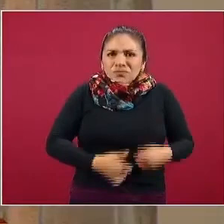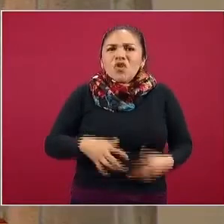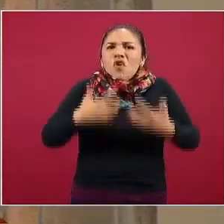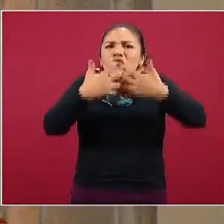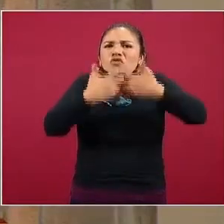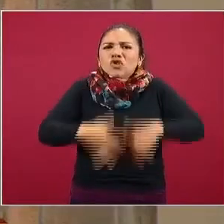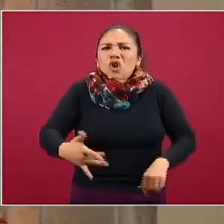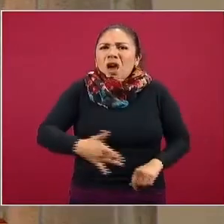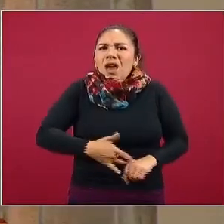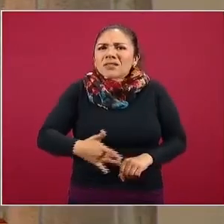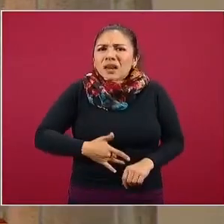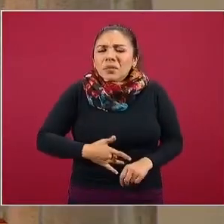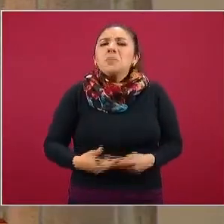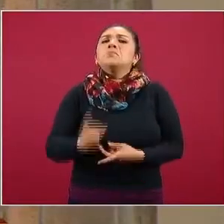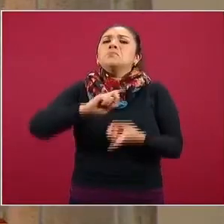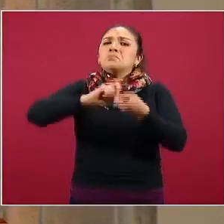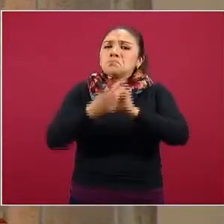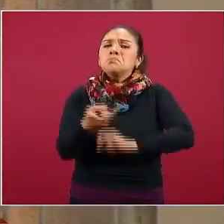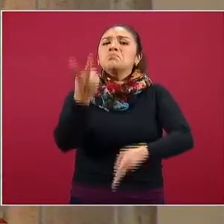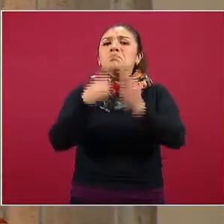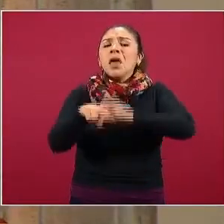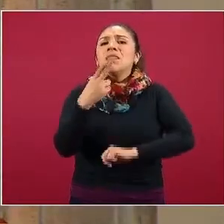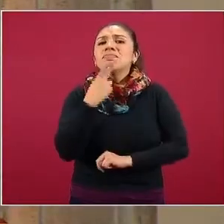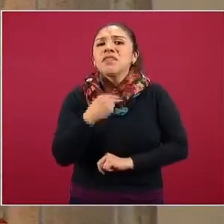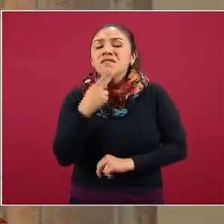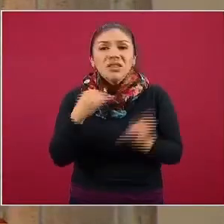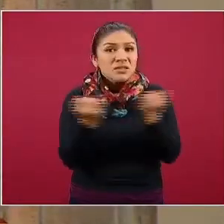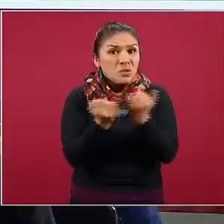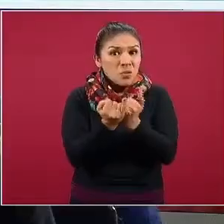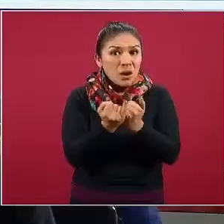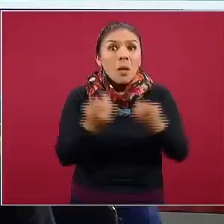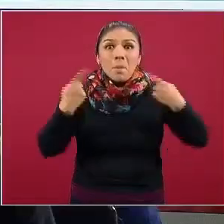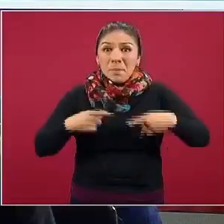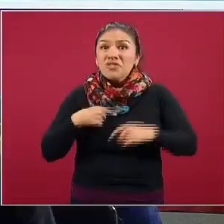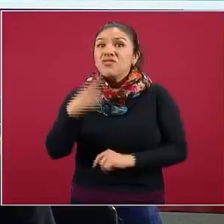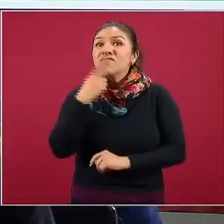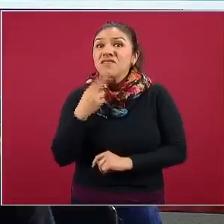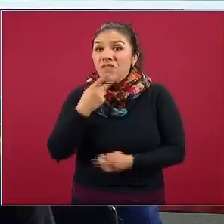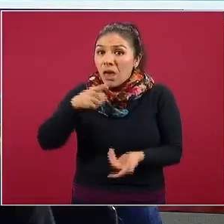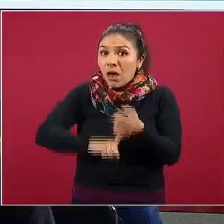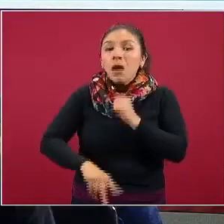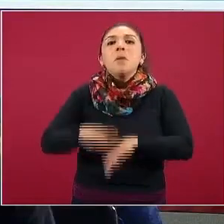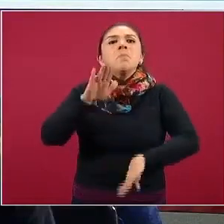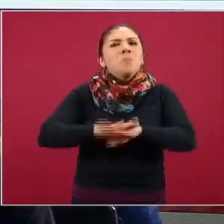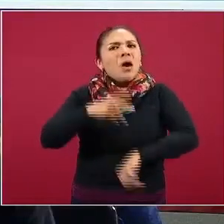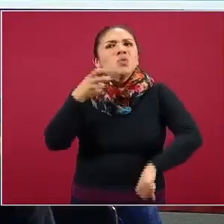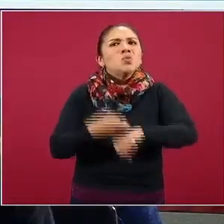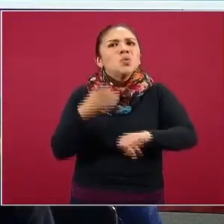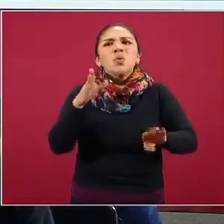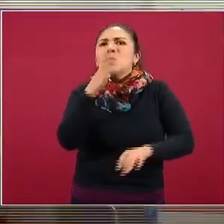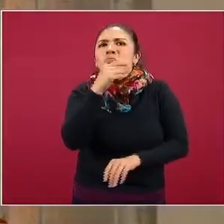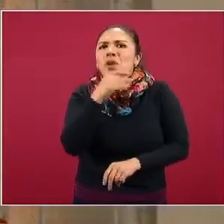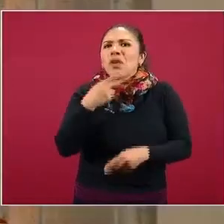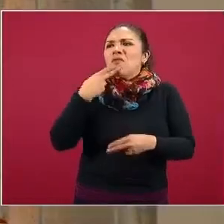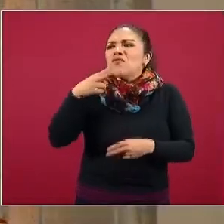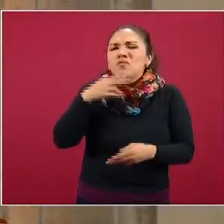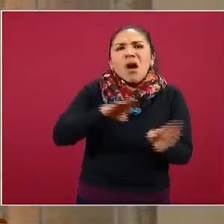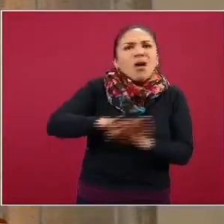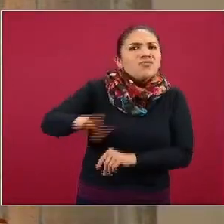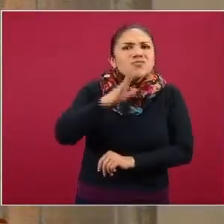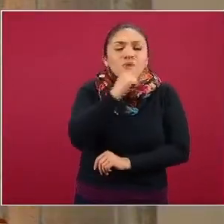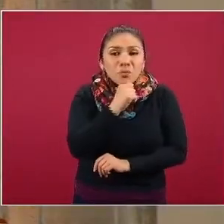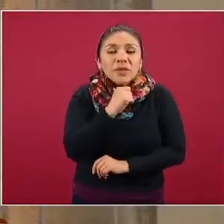tabaquismo es causa de diabetes e inclusive a los diabéticos les cuesta más trabajo dejar de fumar que a los que no son.